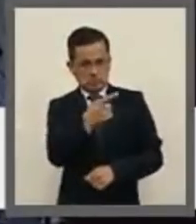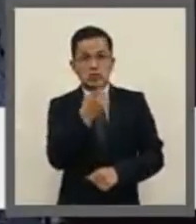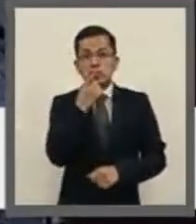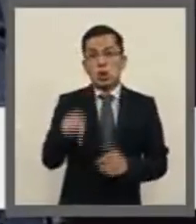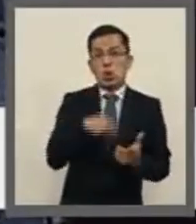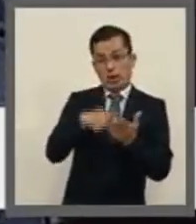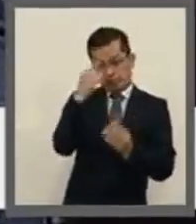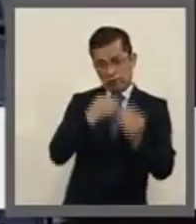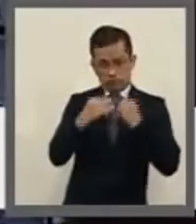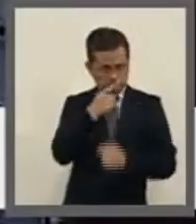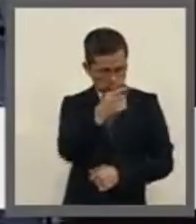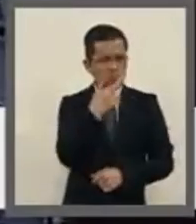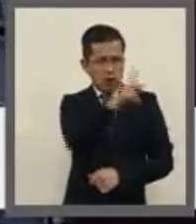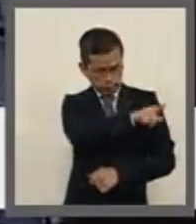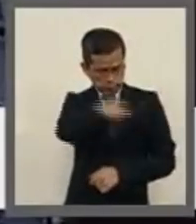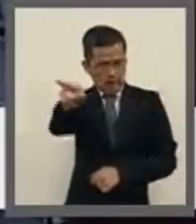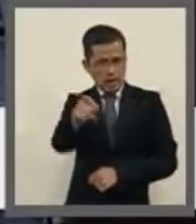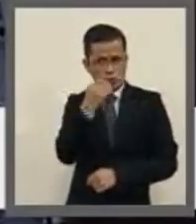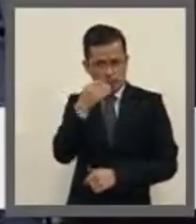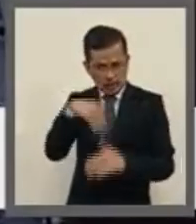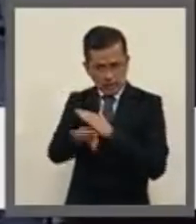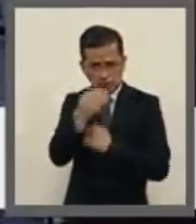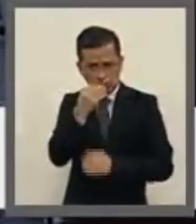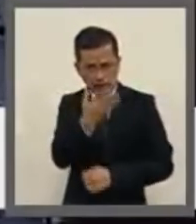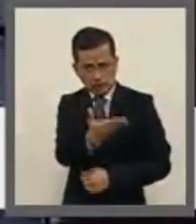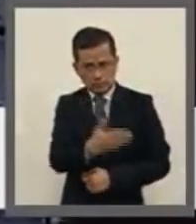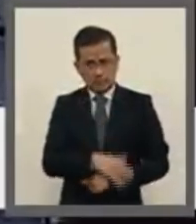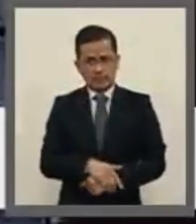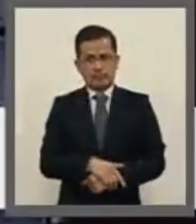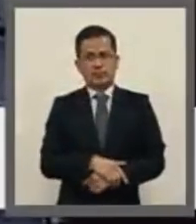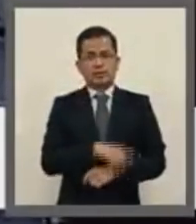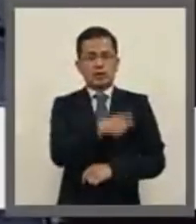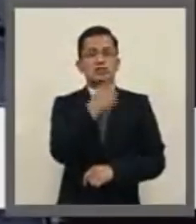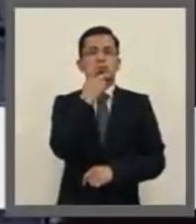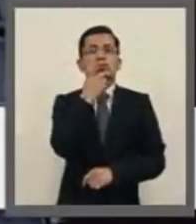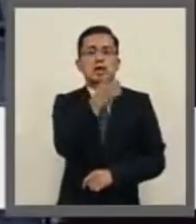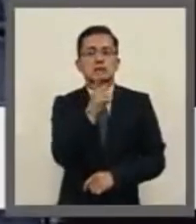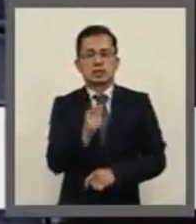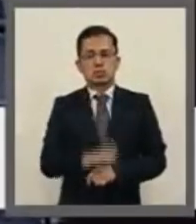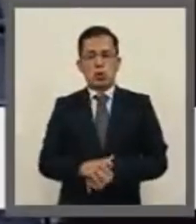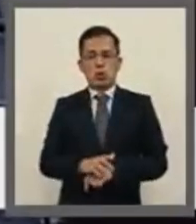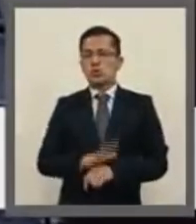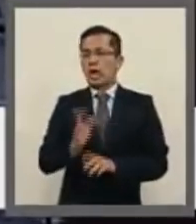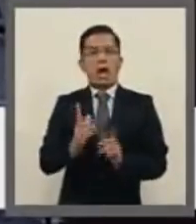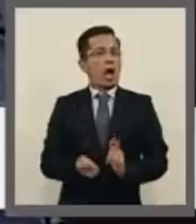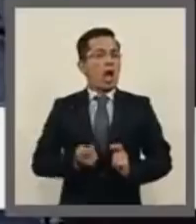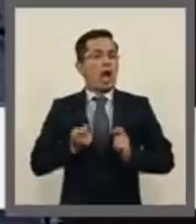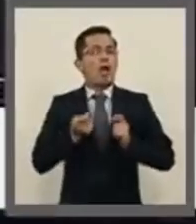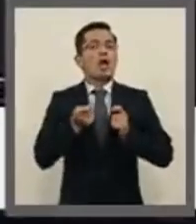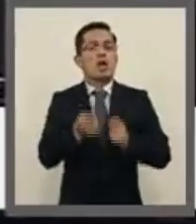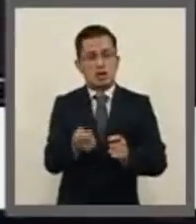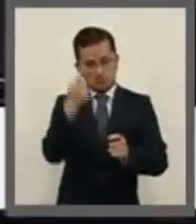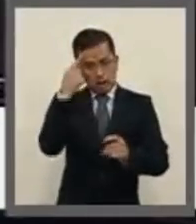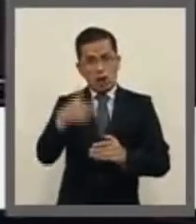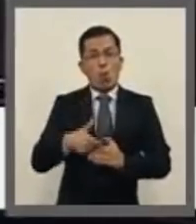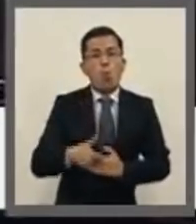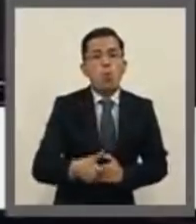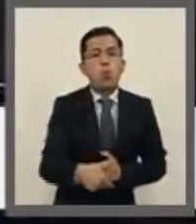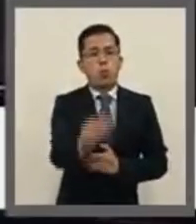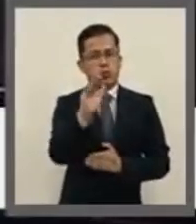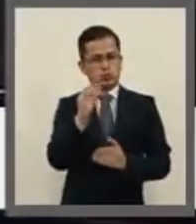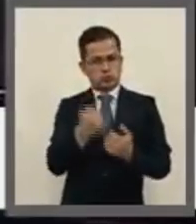de esos comedores un día de estos. Y me parece que cuando él habla de un legado, que dejan un legado social, que la